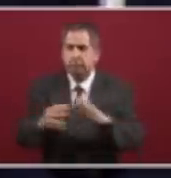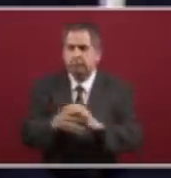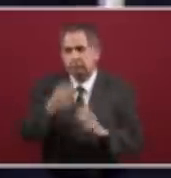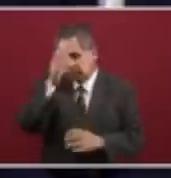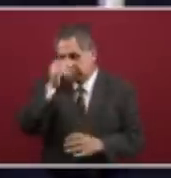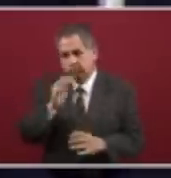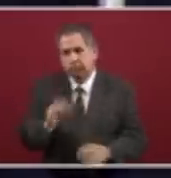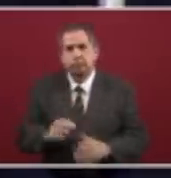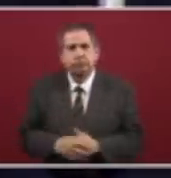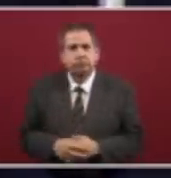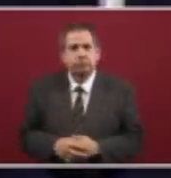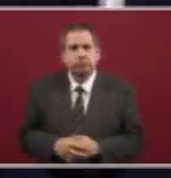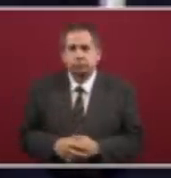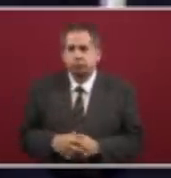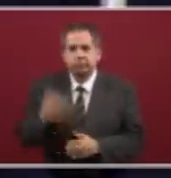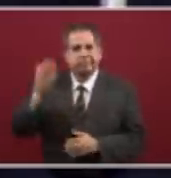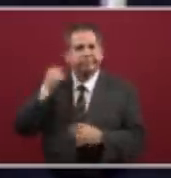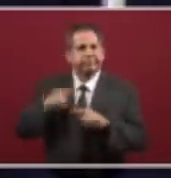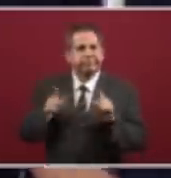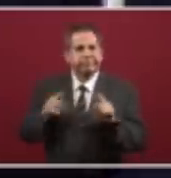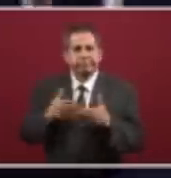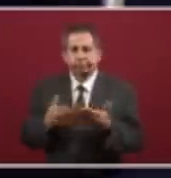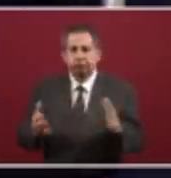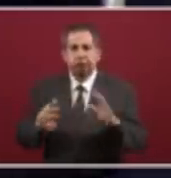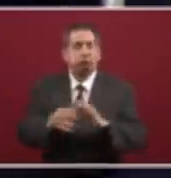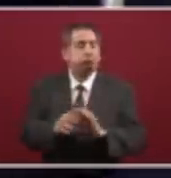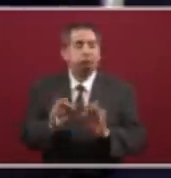diferencias entre comunidades